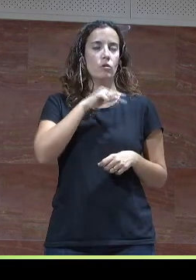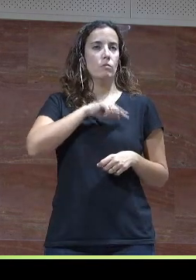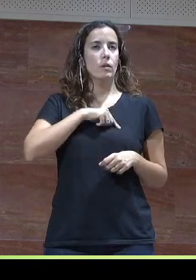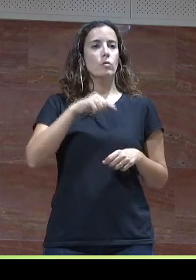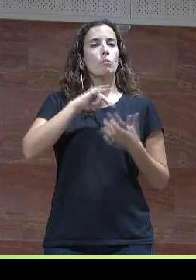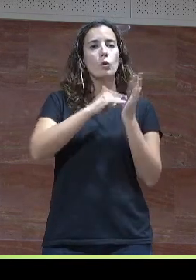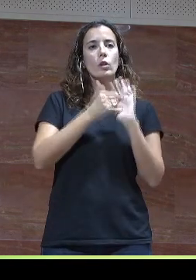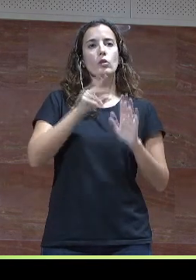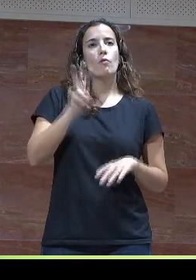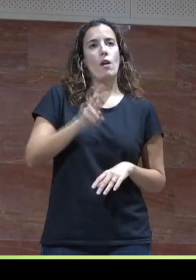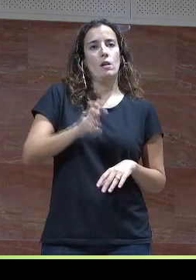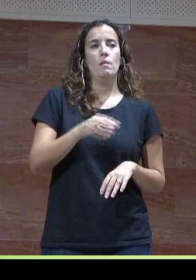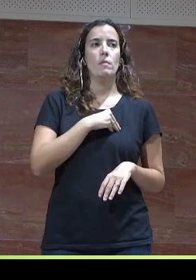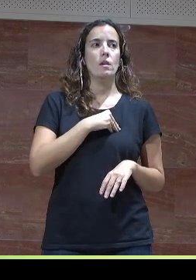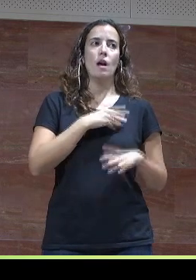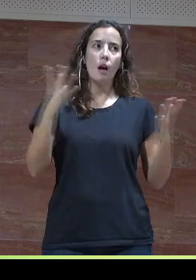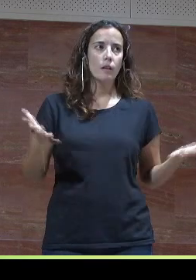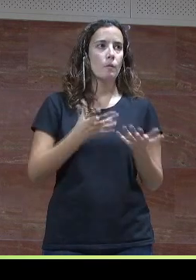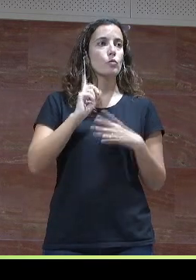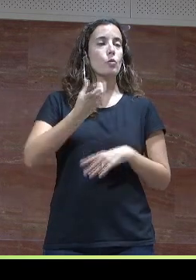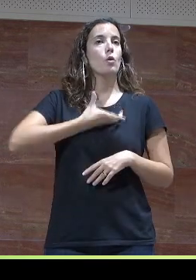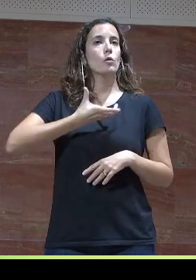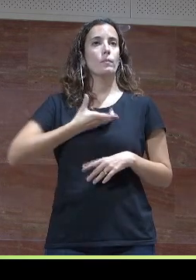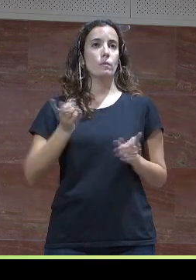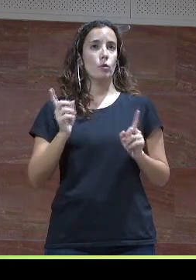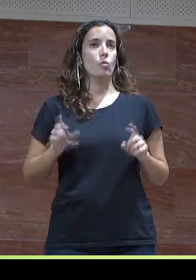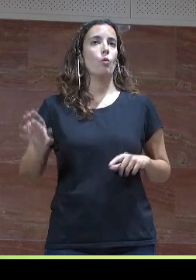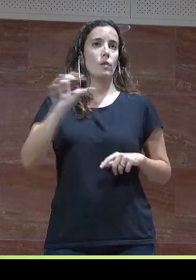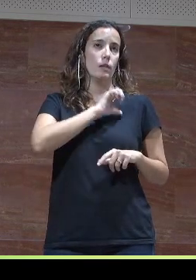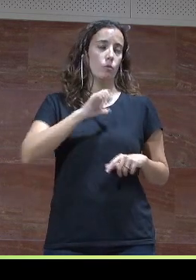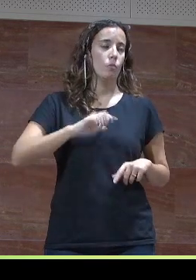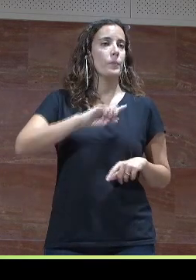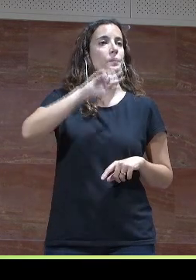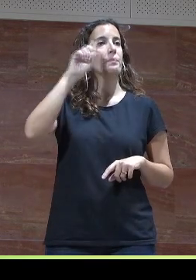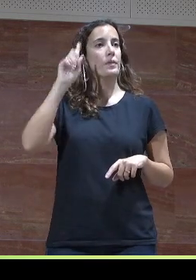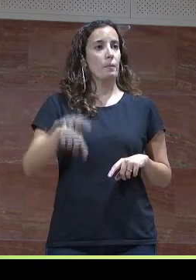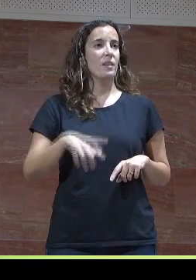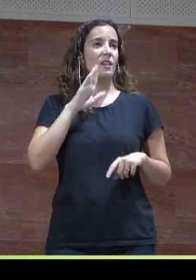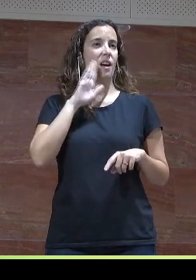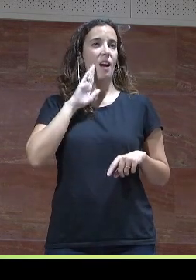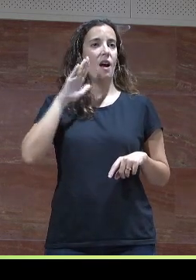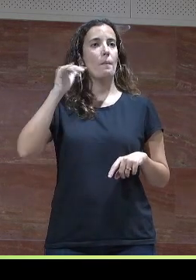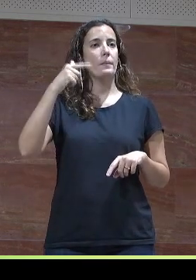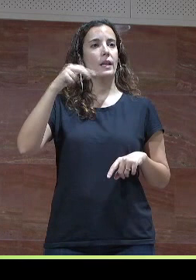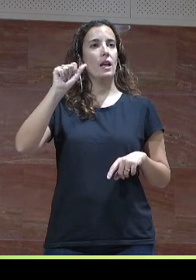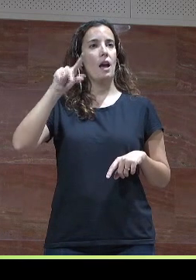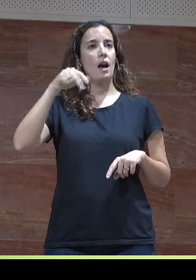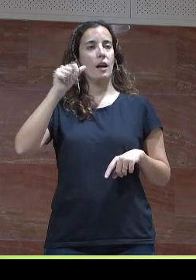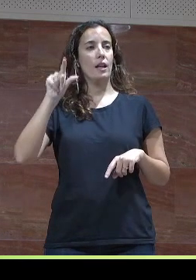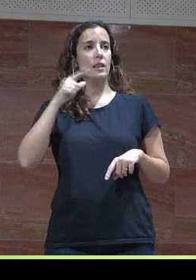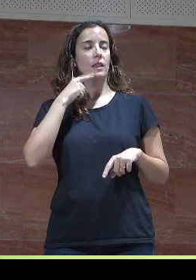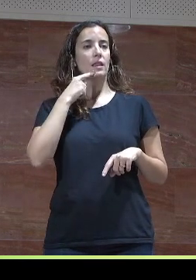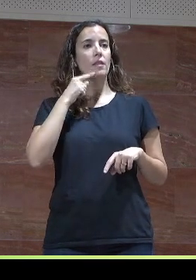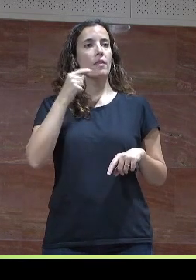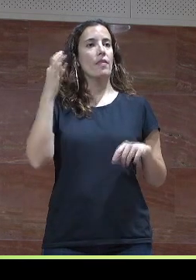merece la pena animar no solamente a los ayuntamientos, a las comunidades, y aquí aterrizo donde decía Miguel Ángel, y tiene que ir reduciéndose de lo global